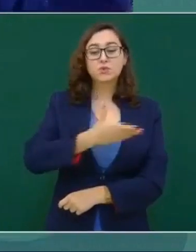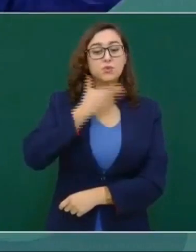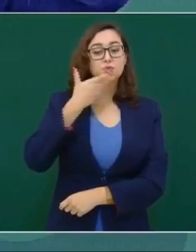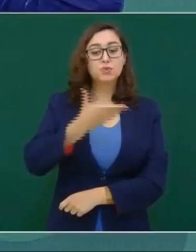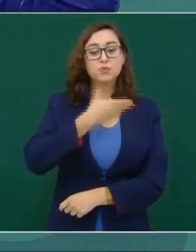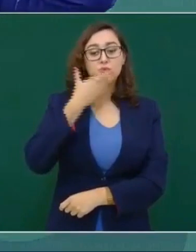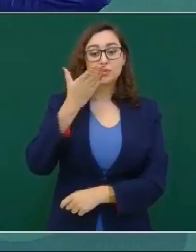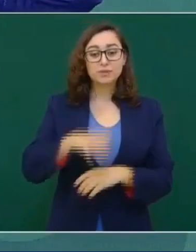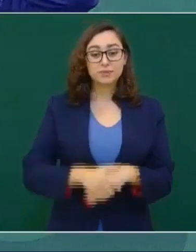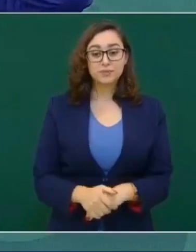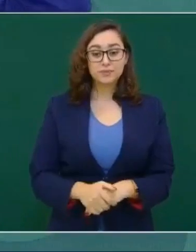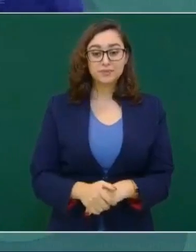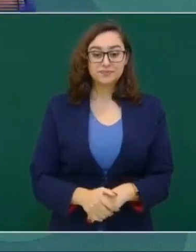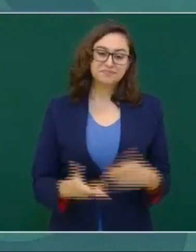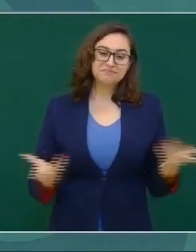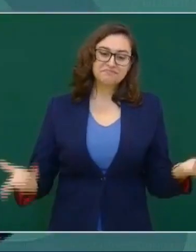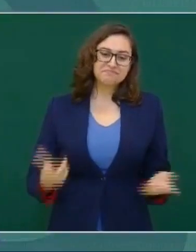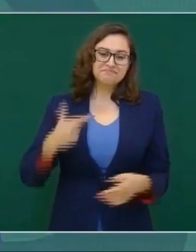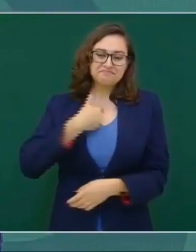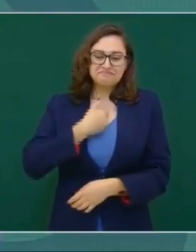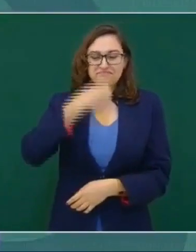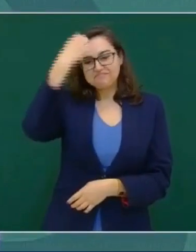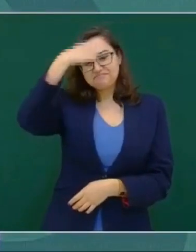Imagínense cuántos años llevo